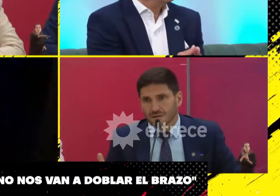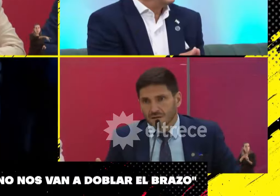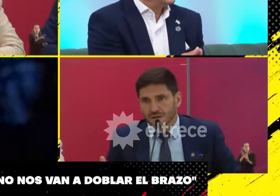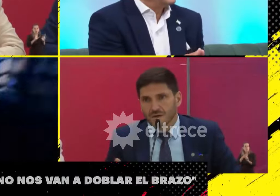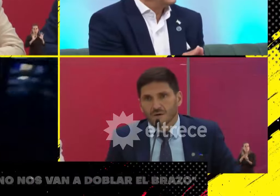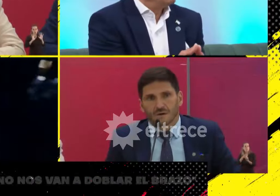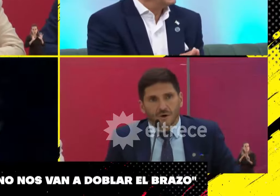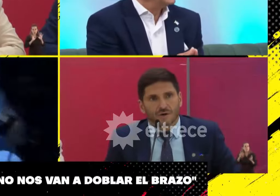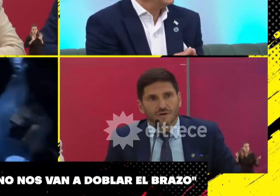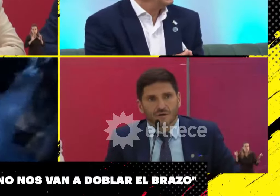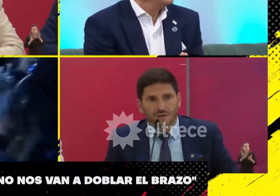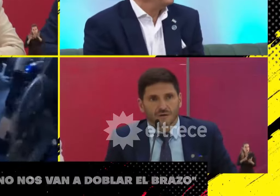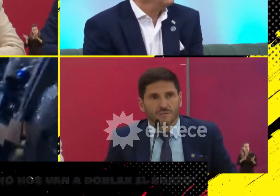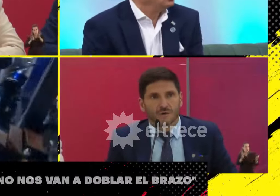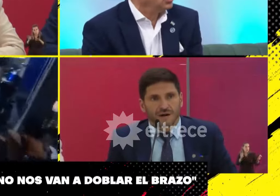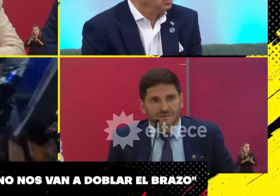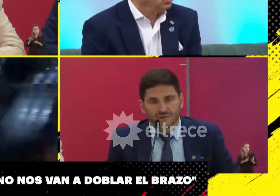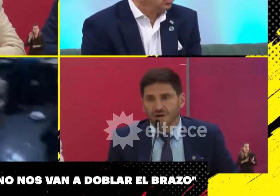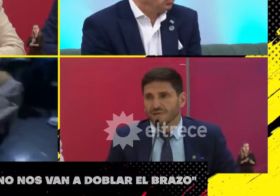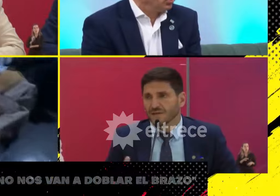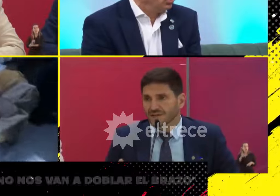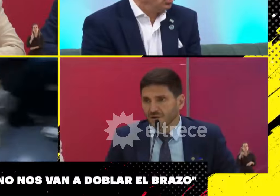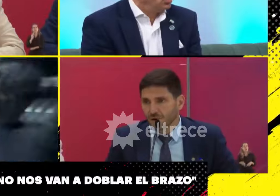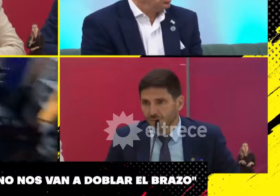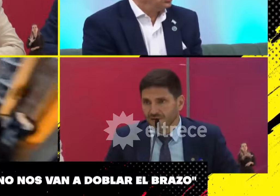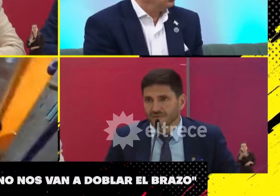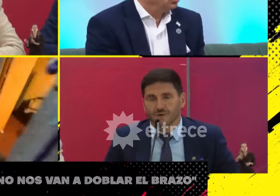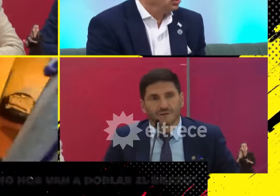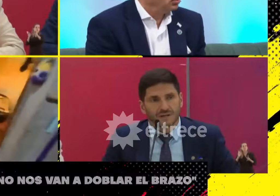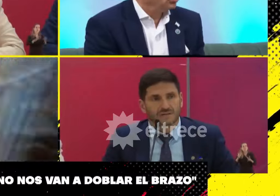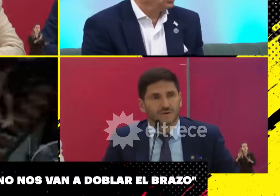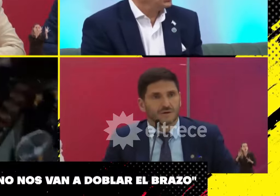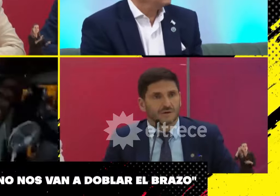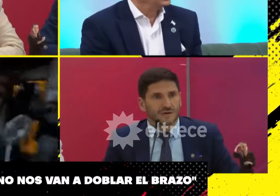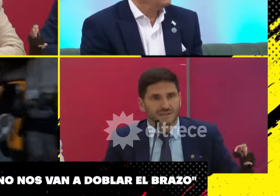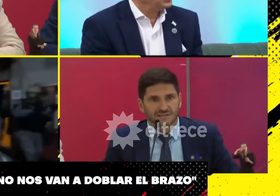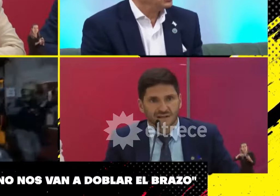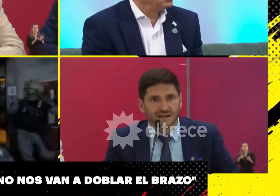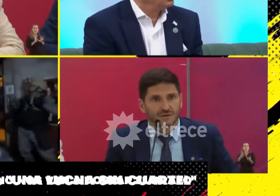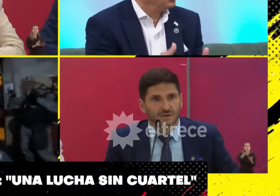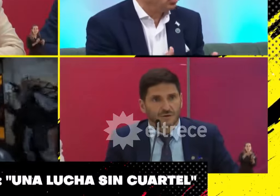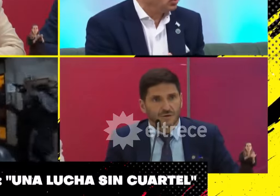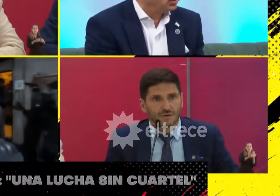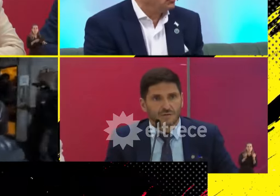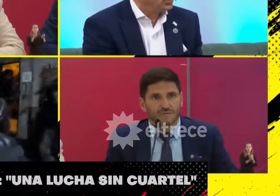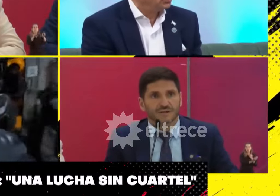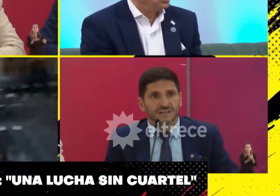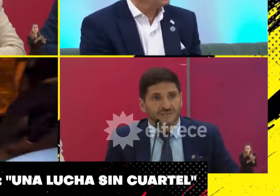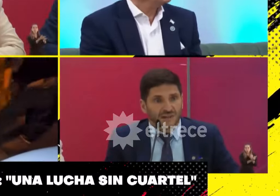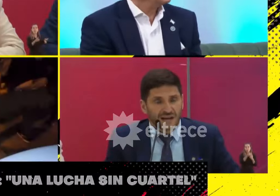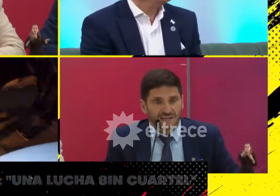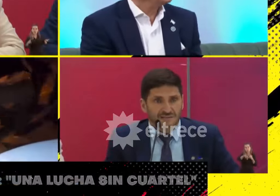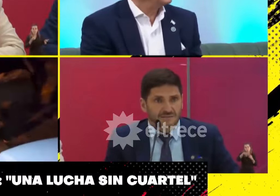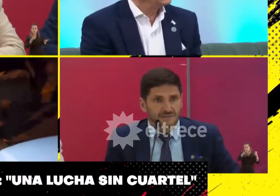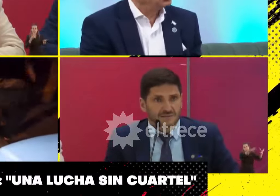que tiroteen la casa, la fachada de la propiedad de un gobernador, como ocurrió otrora años a la fecha. Digo, no me acuerdo en qué año fue eso.